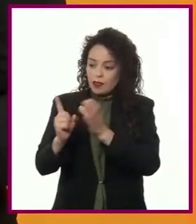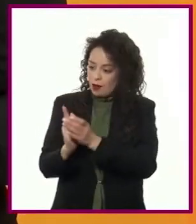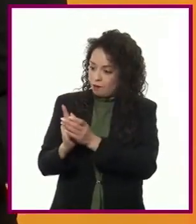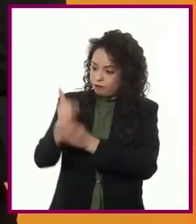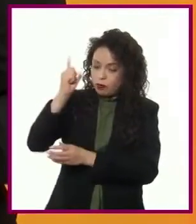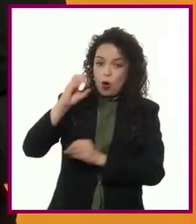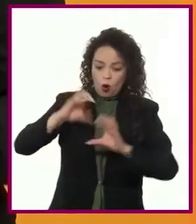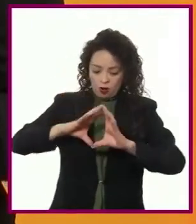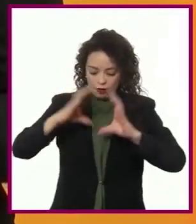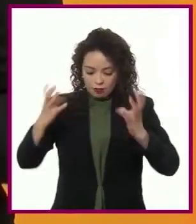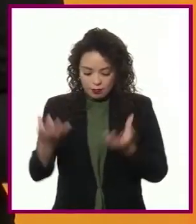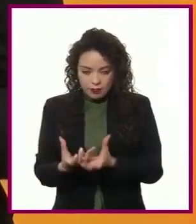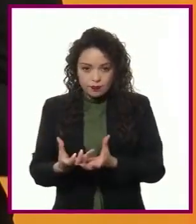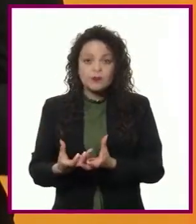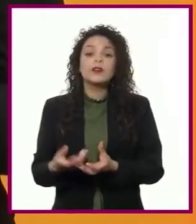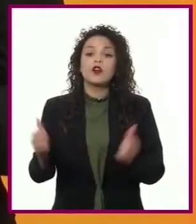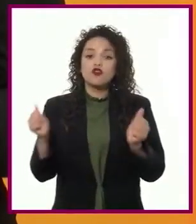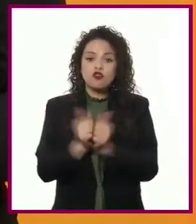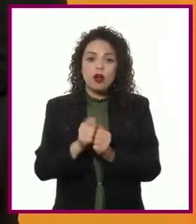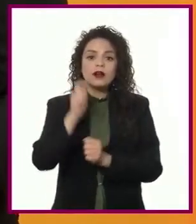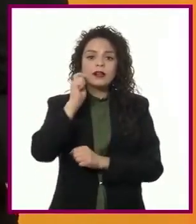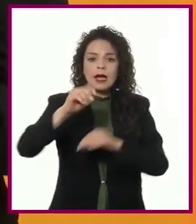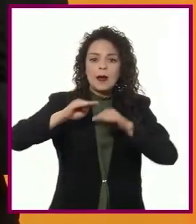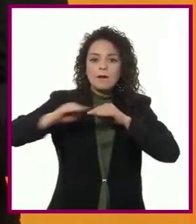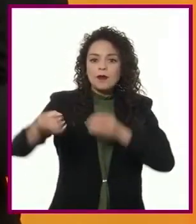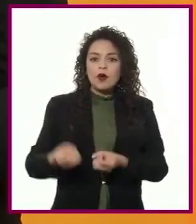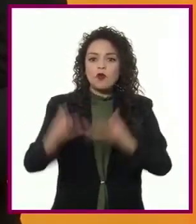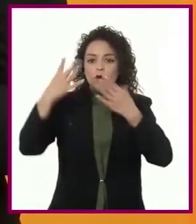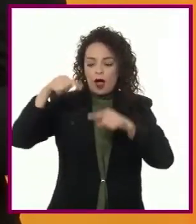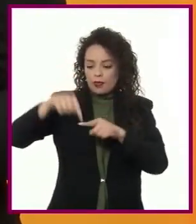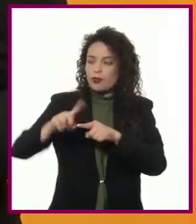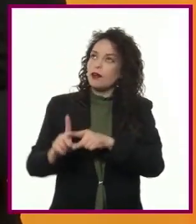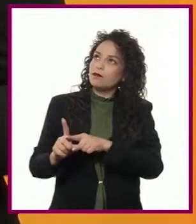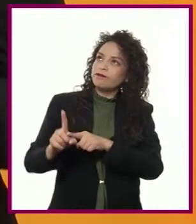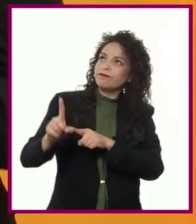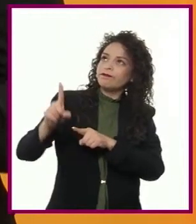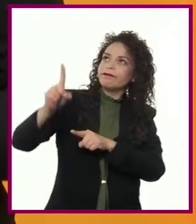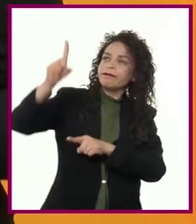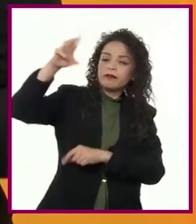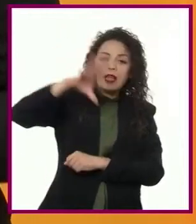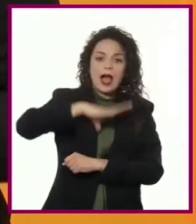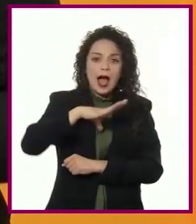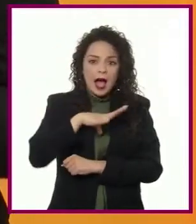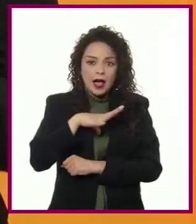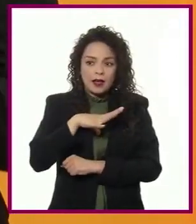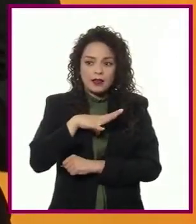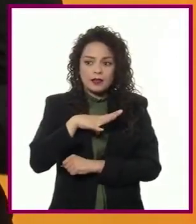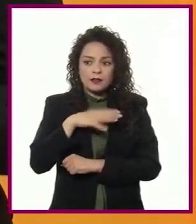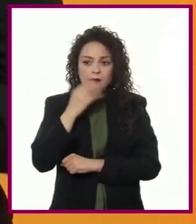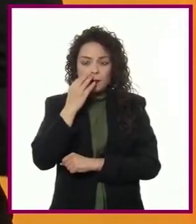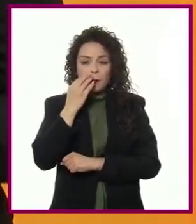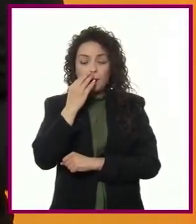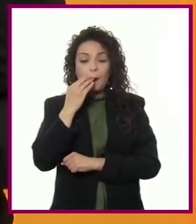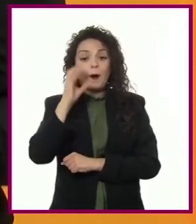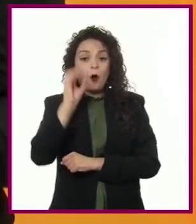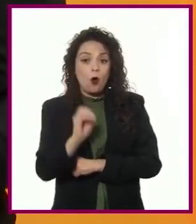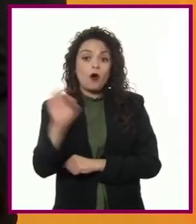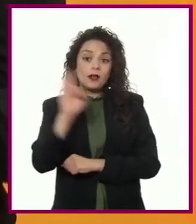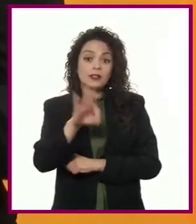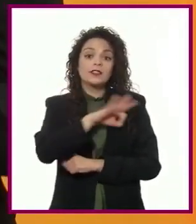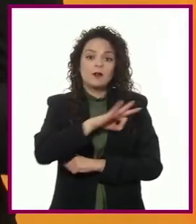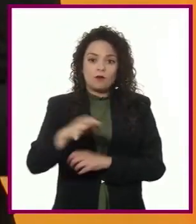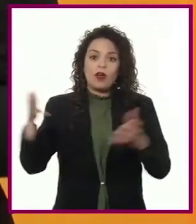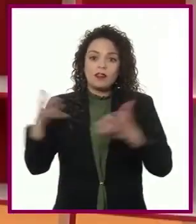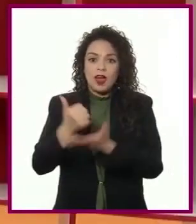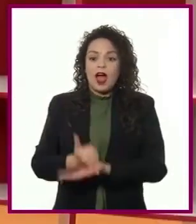como de la distancia que hay entre el cuerpo del que quieres escapar y del objeto que te permitirá